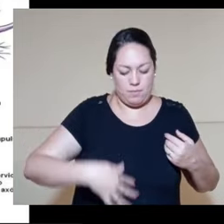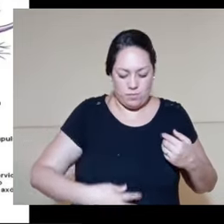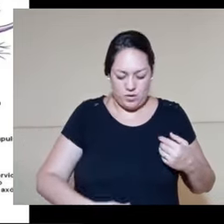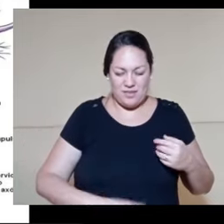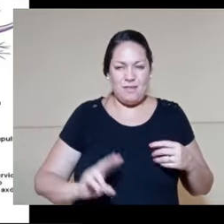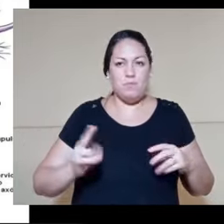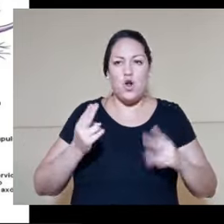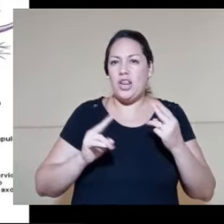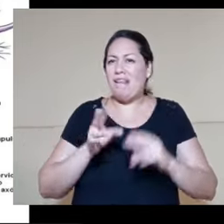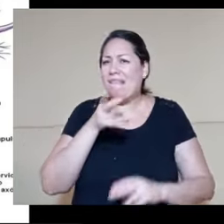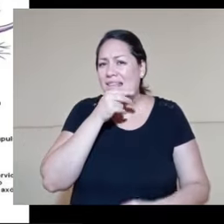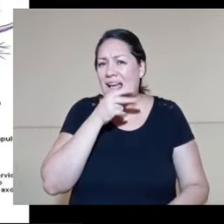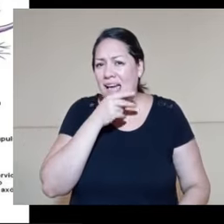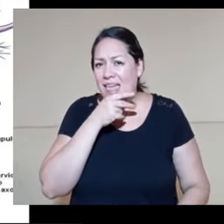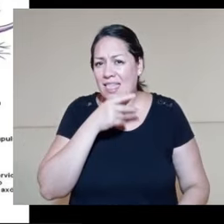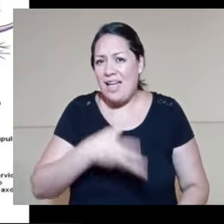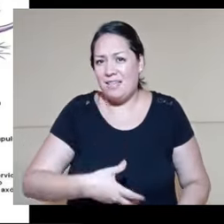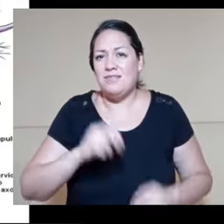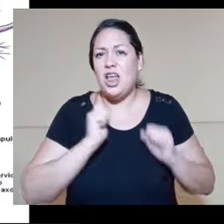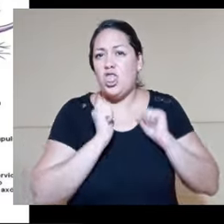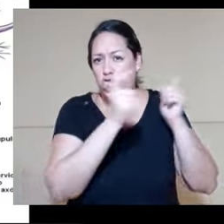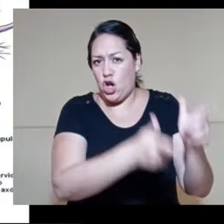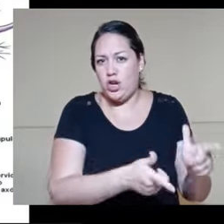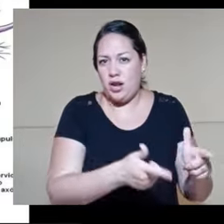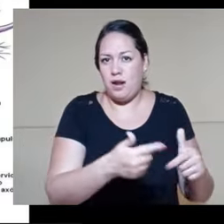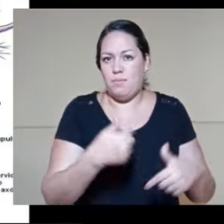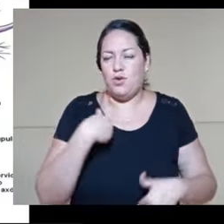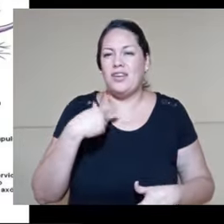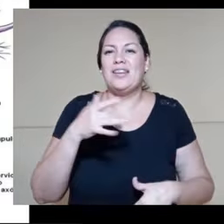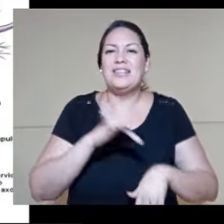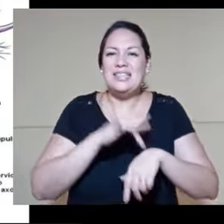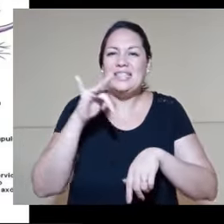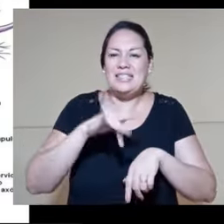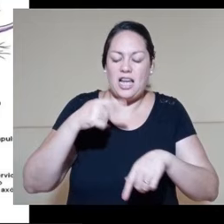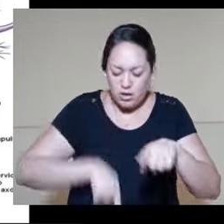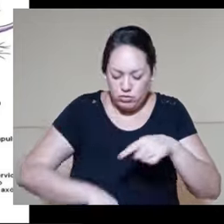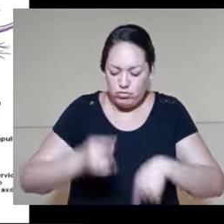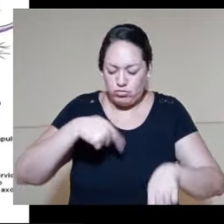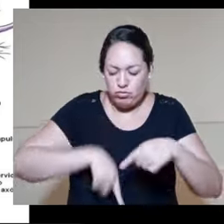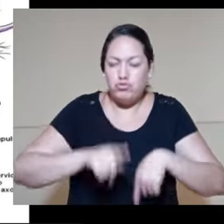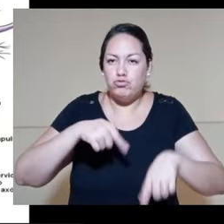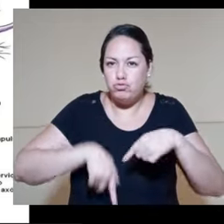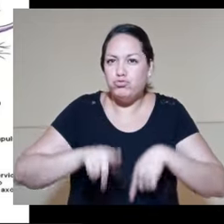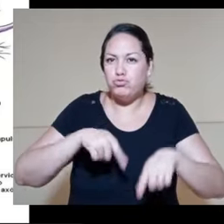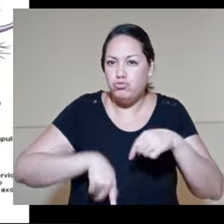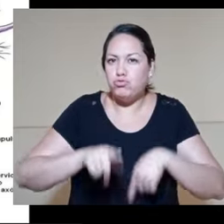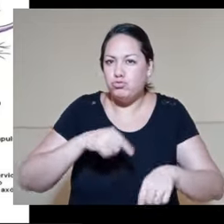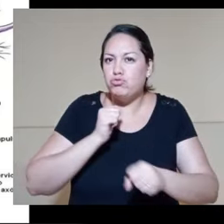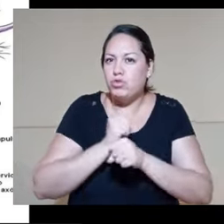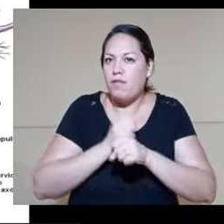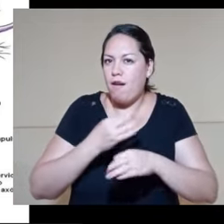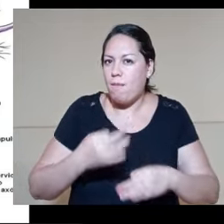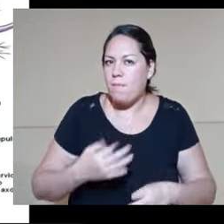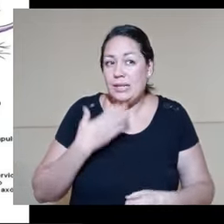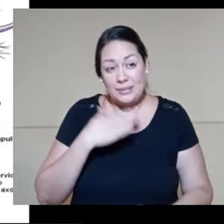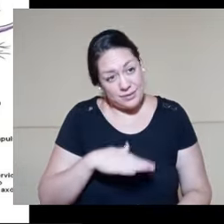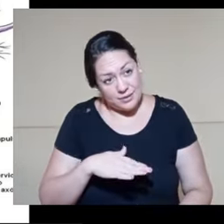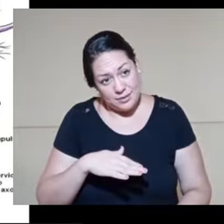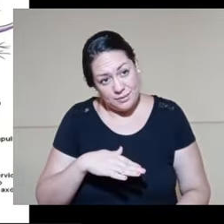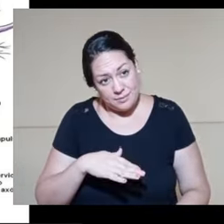muertes cerebrales se donan algunos órganos. Porque hay un corazón que todavía le está mandando sangre a esos órganos.